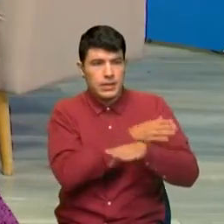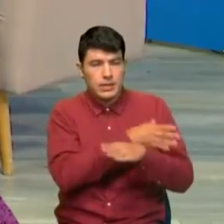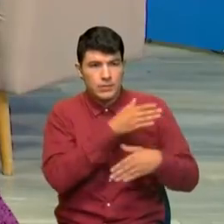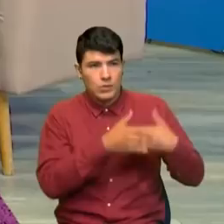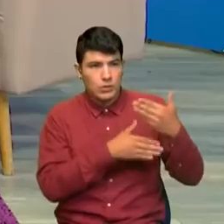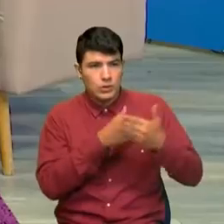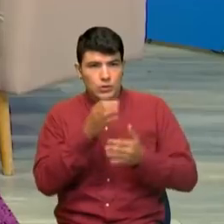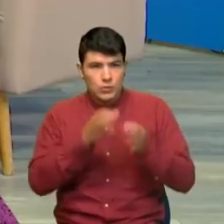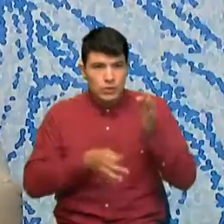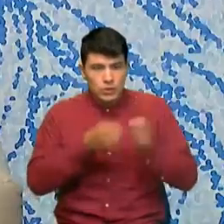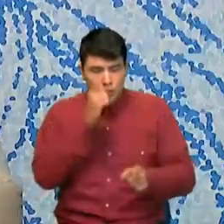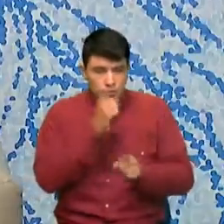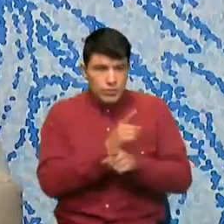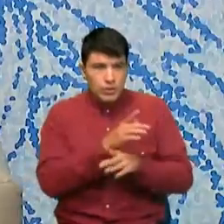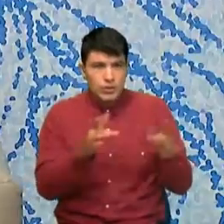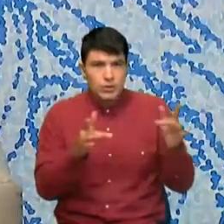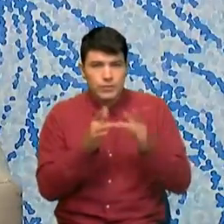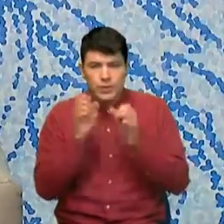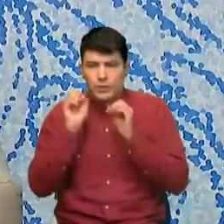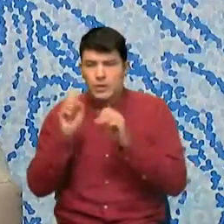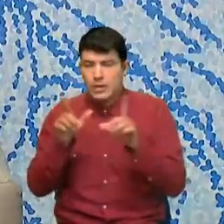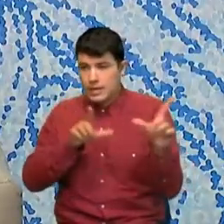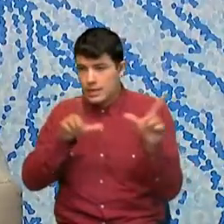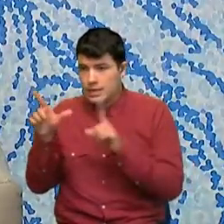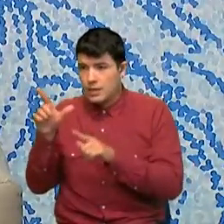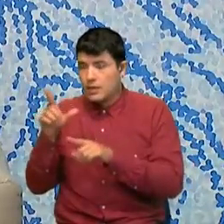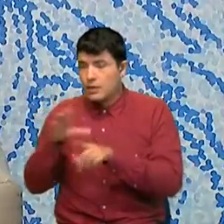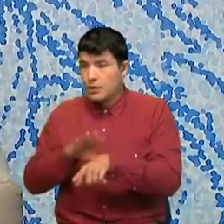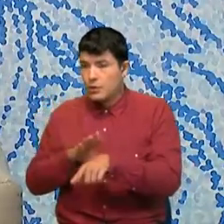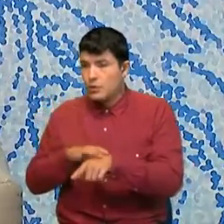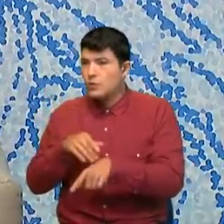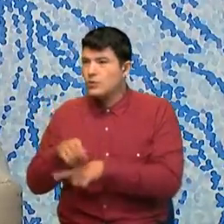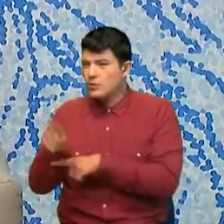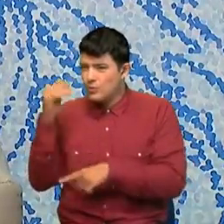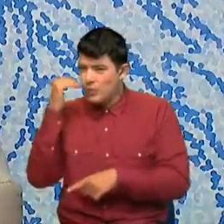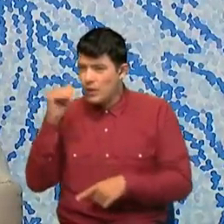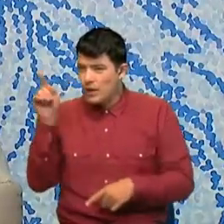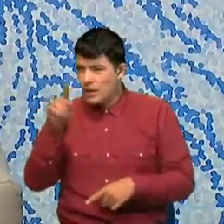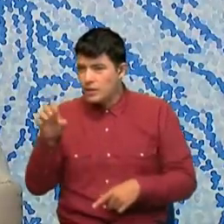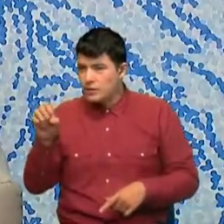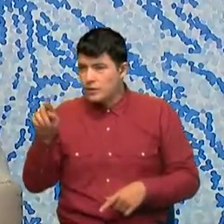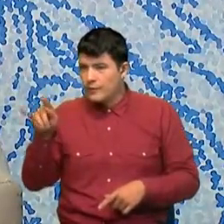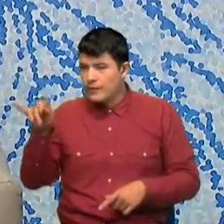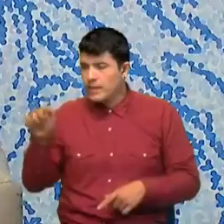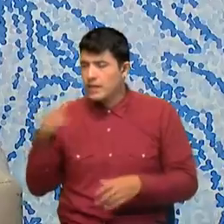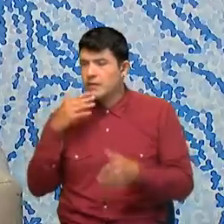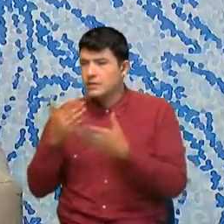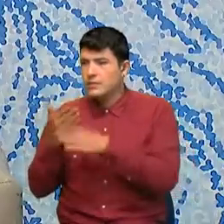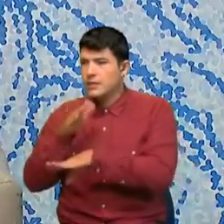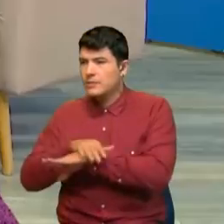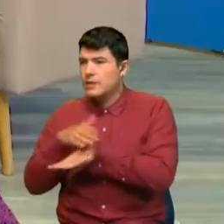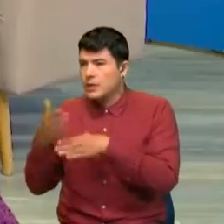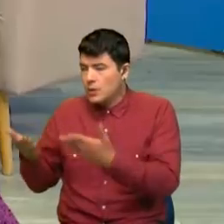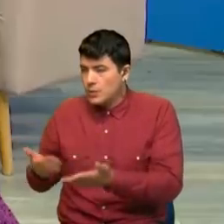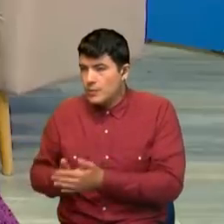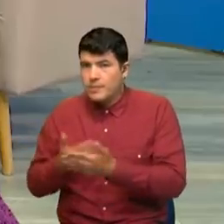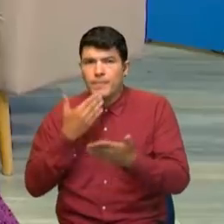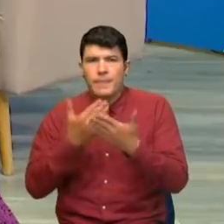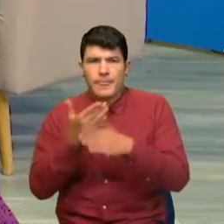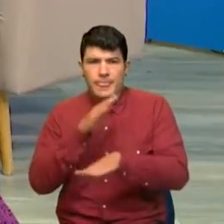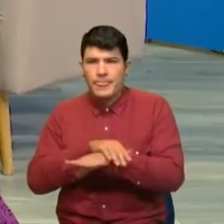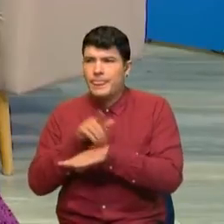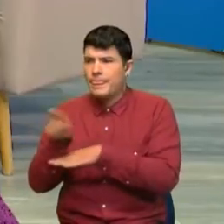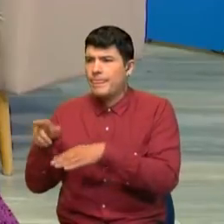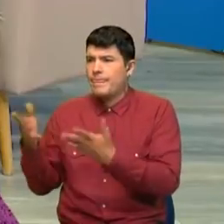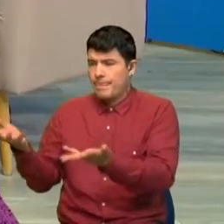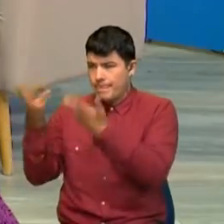Ajá. Muy bien, doctor Brandon. Tenemos llamada de doña Sofía. Doña Sofía, buenas tardes. Buenas tardes. ¿Cómo